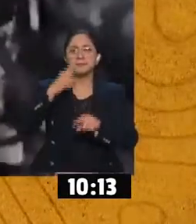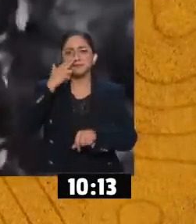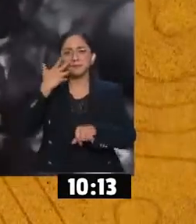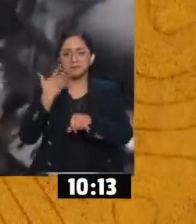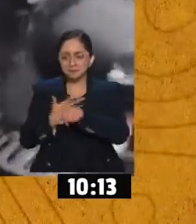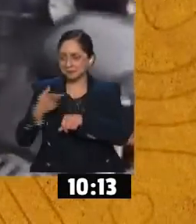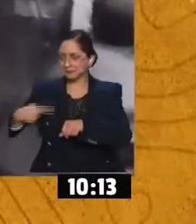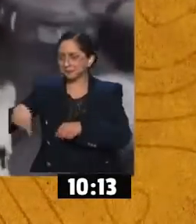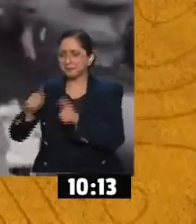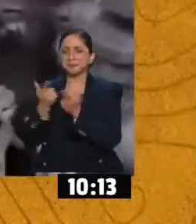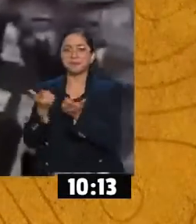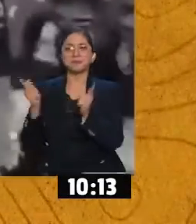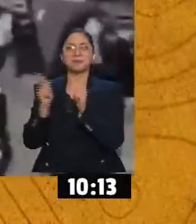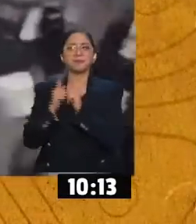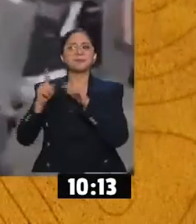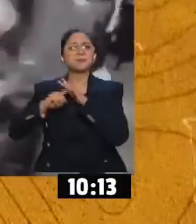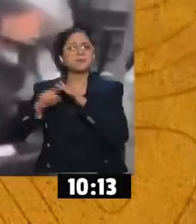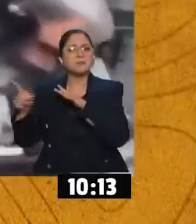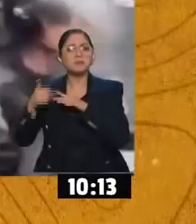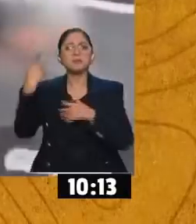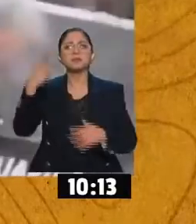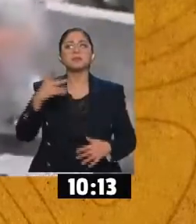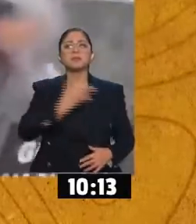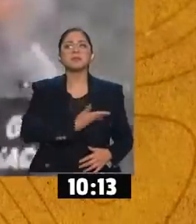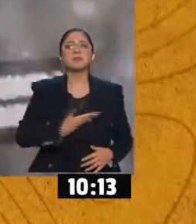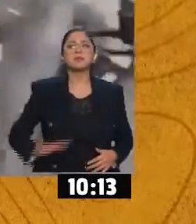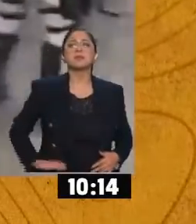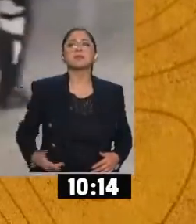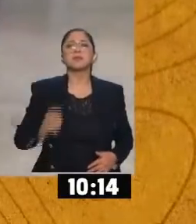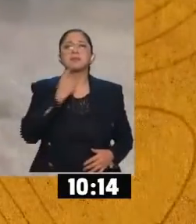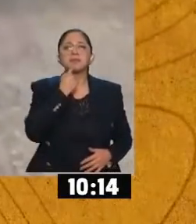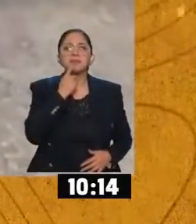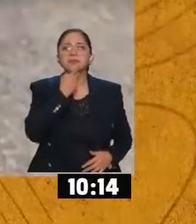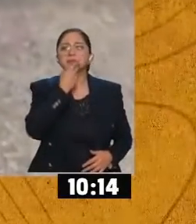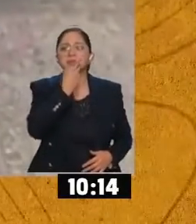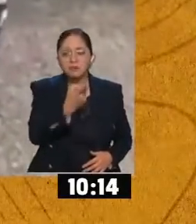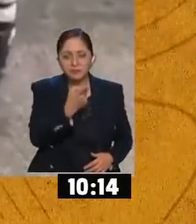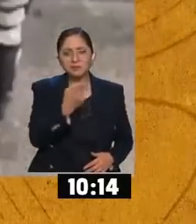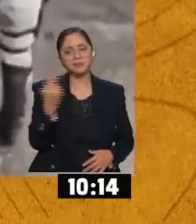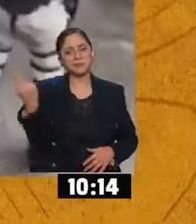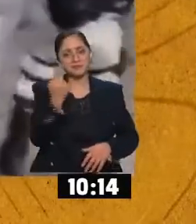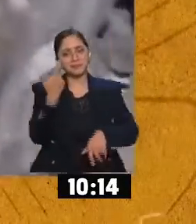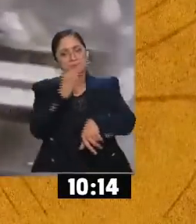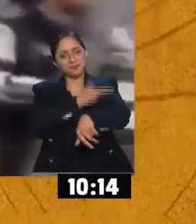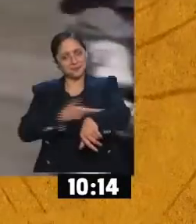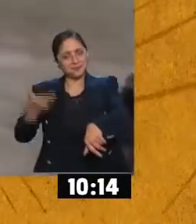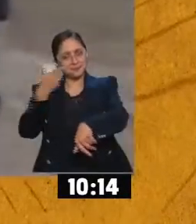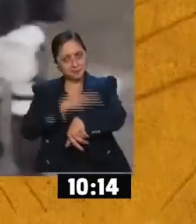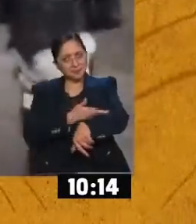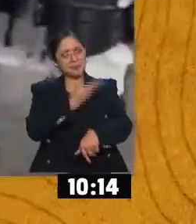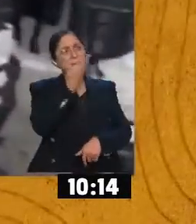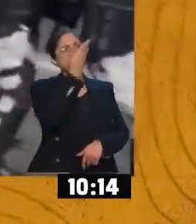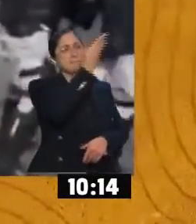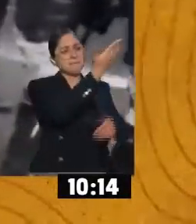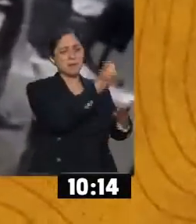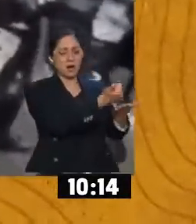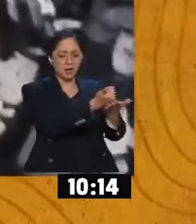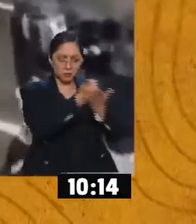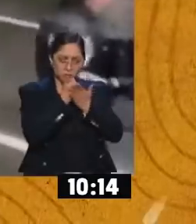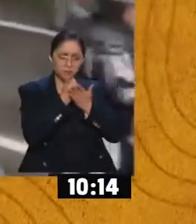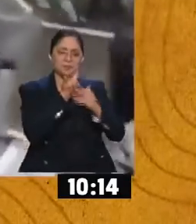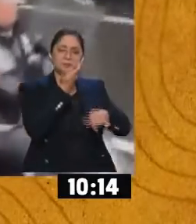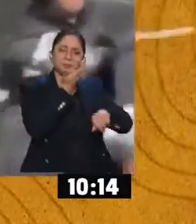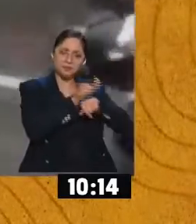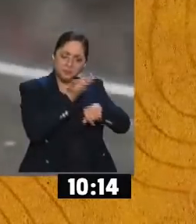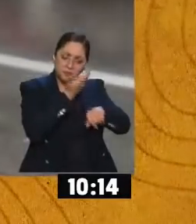don Andrés Manuel dijo, pues que van a buscar soluciones, Pidió ayuda a Estados Unidos, a Canadá, a que